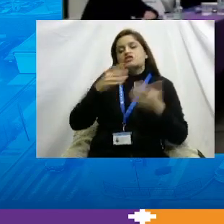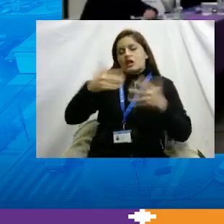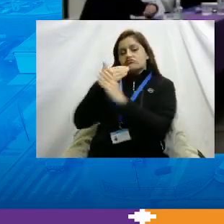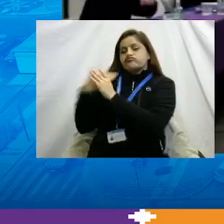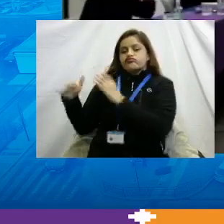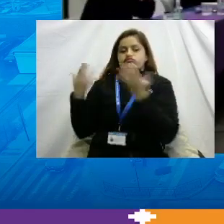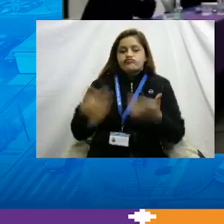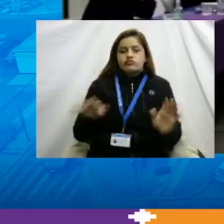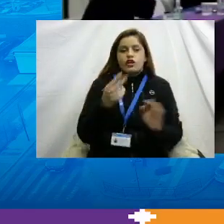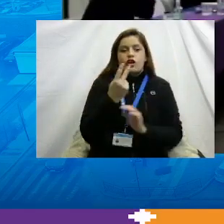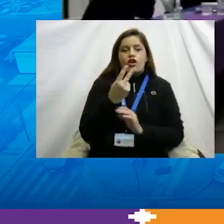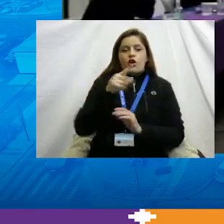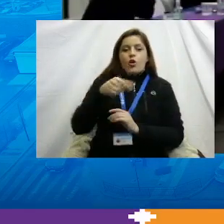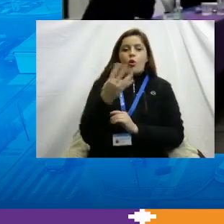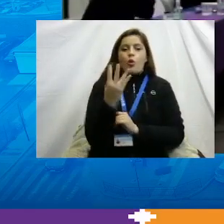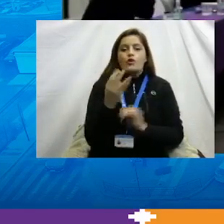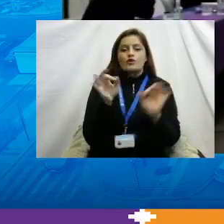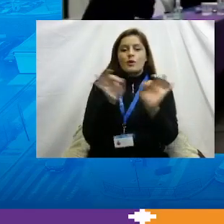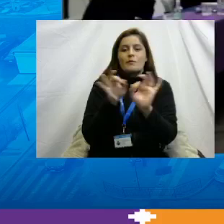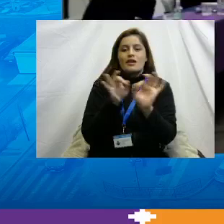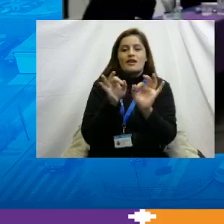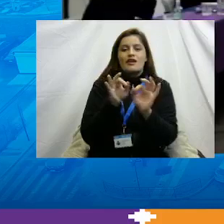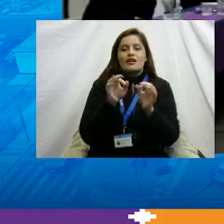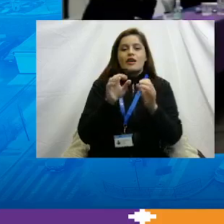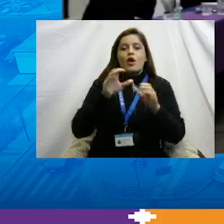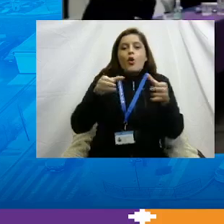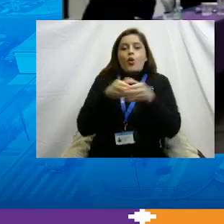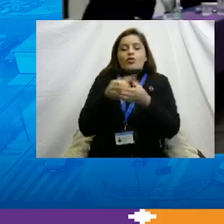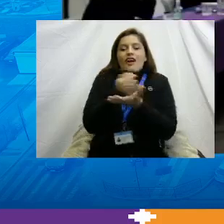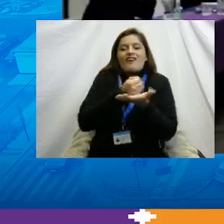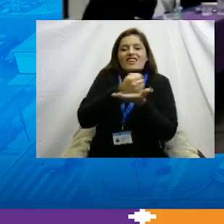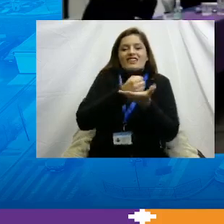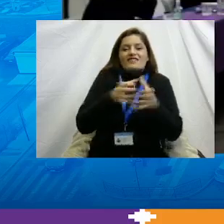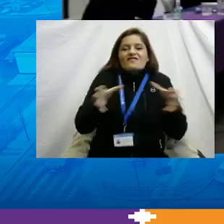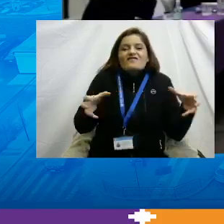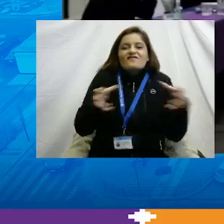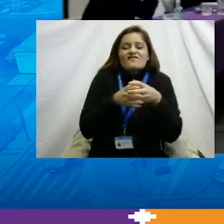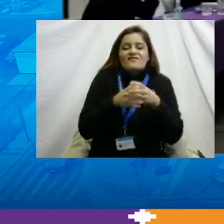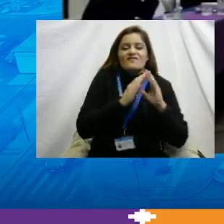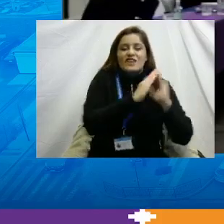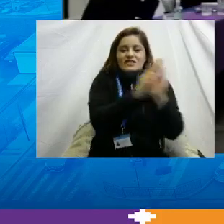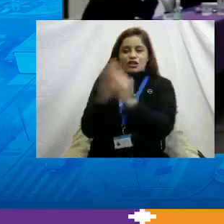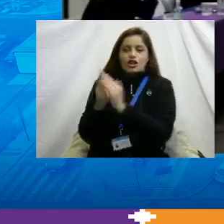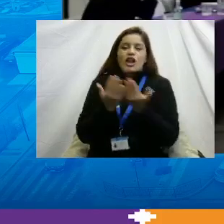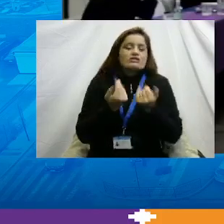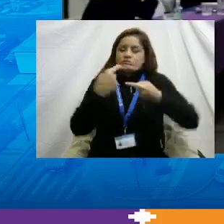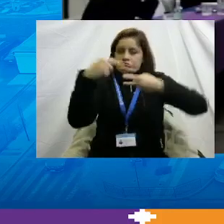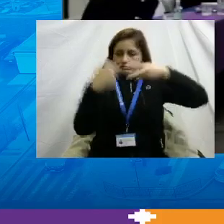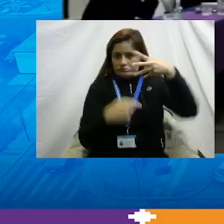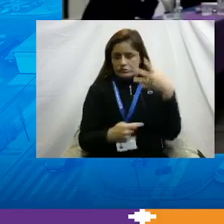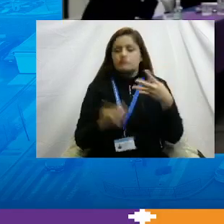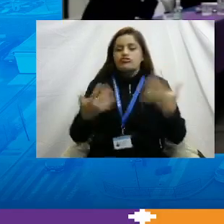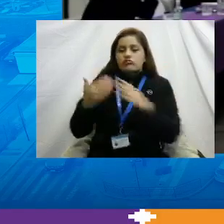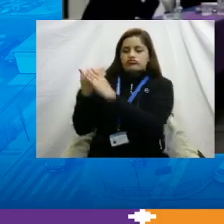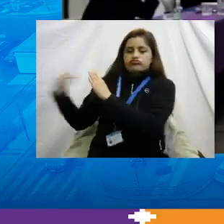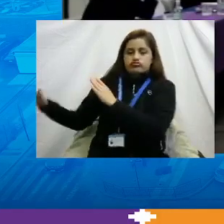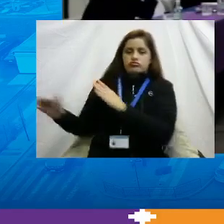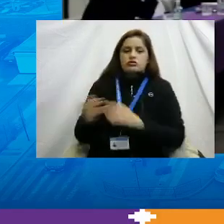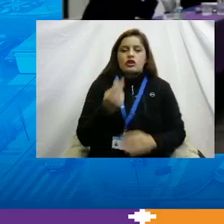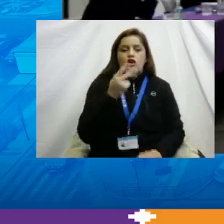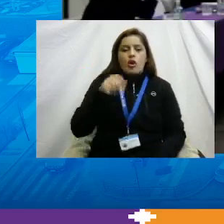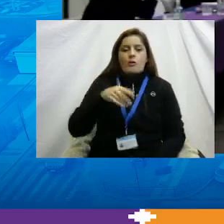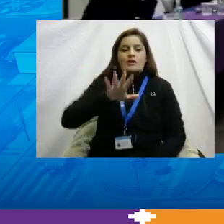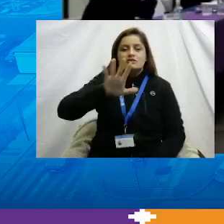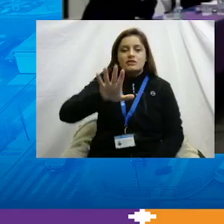DOM. 2.5, carta de la Junta de Vecinos del Cardal San José, solicita limpieza de microbasural, DGA. 2.6, carta de la